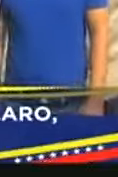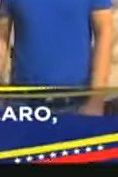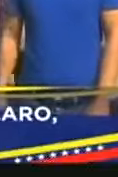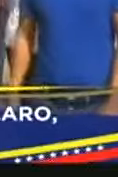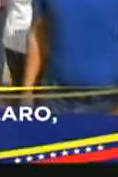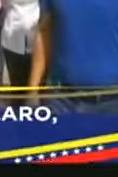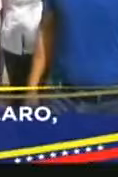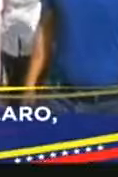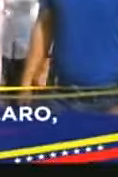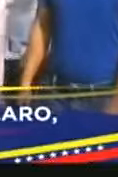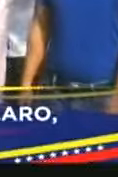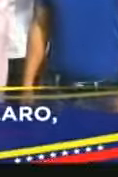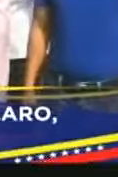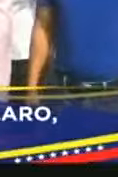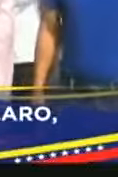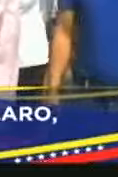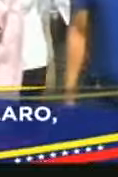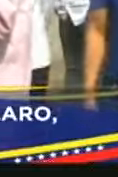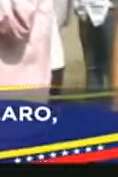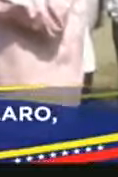¿Cómo fue que dijeron Río Claro?